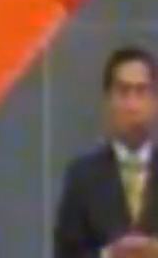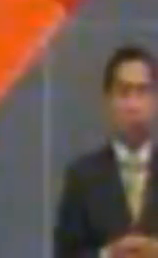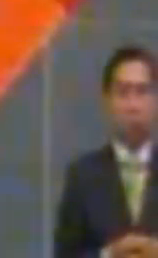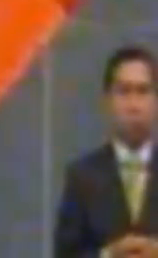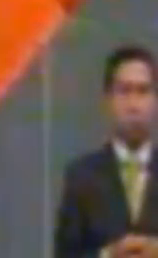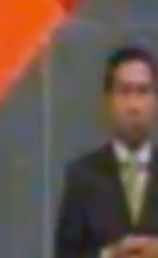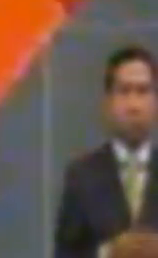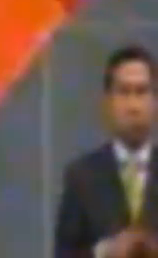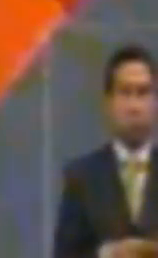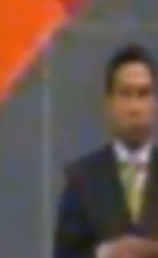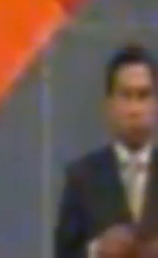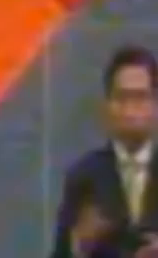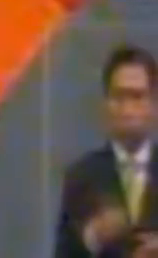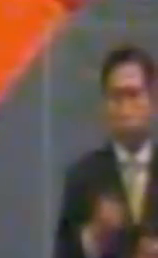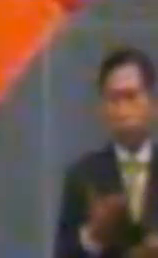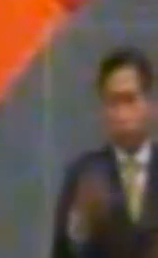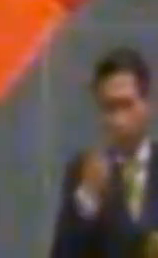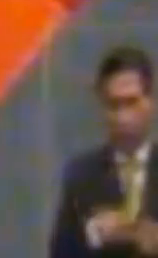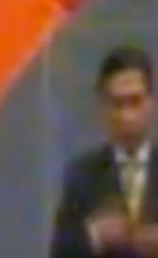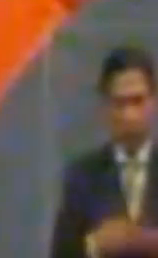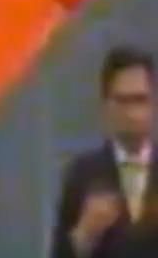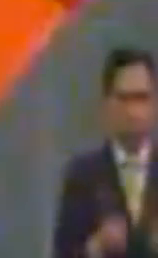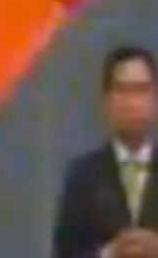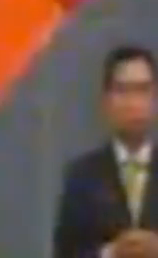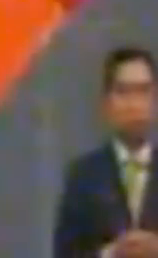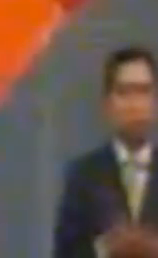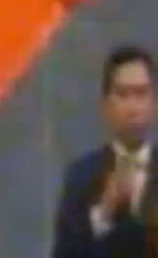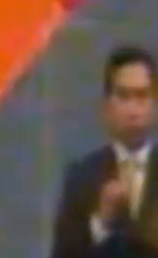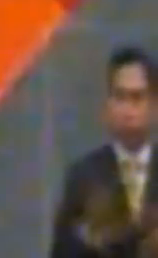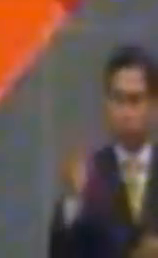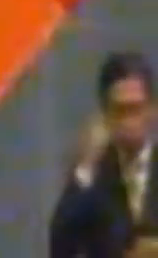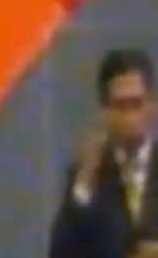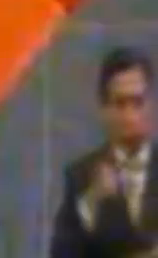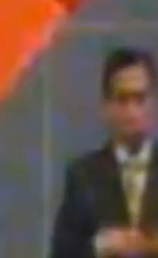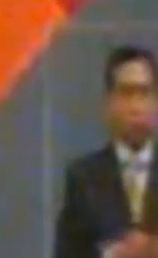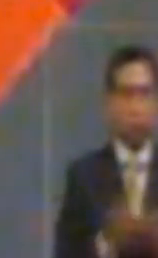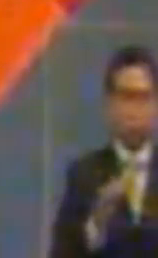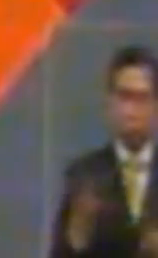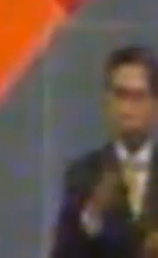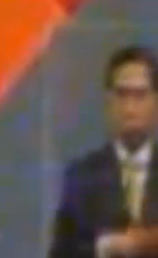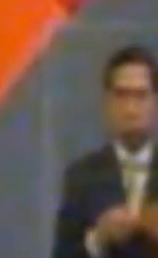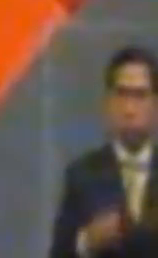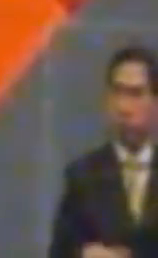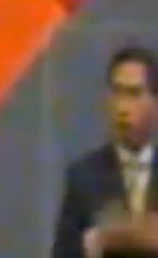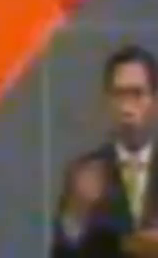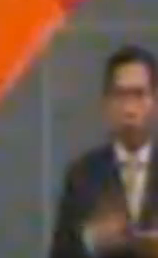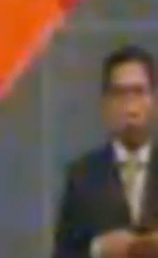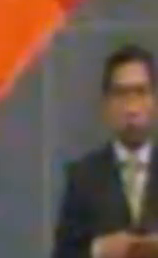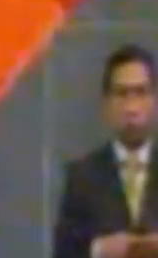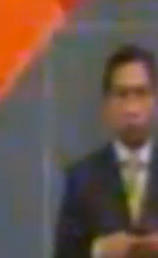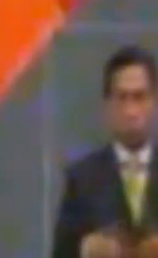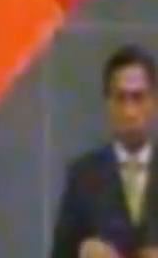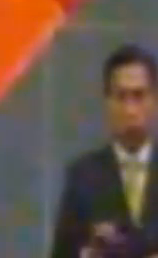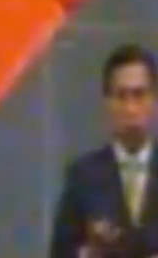que los excedentes que se tenga, como lo ha manifestado el gobierno de Bolivia, puedan también exportarlo aquí